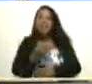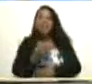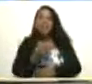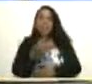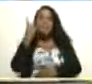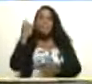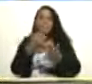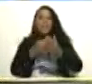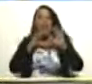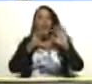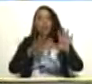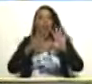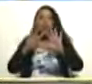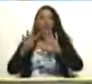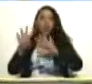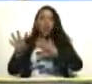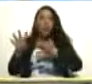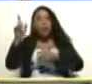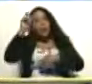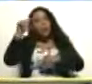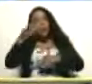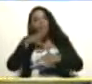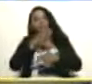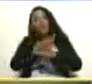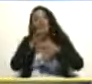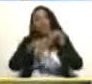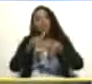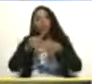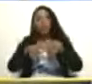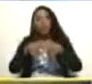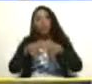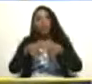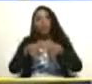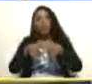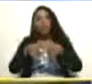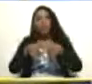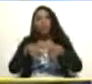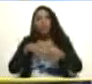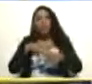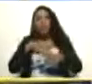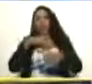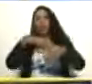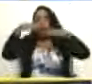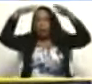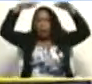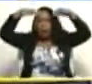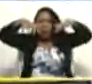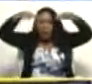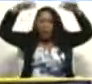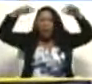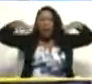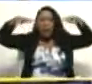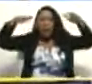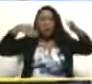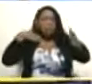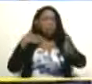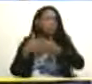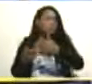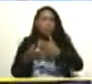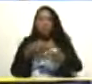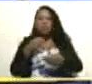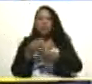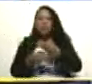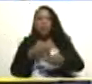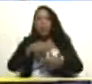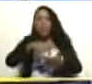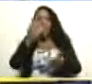de diciembre 1999, y el pueblo salió a votar en medio de un chaparrón, agua y agua, lluvia, y se aprobó